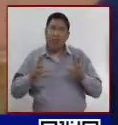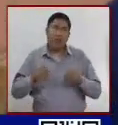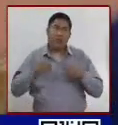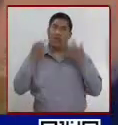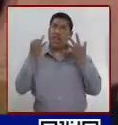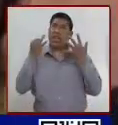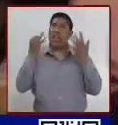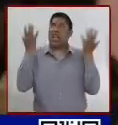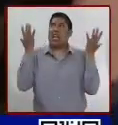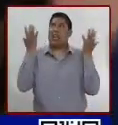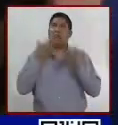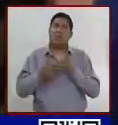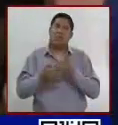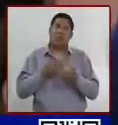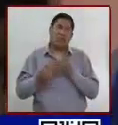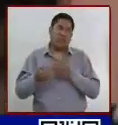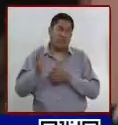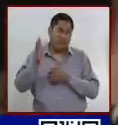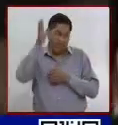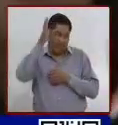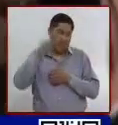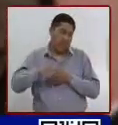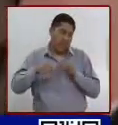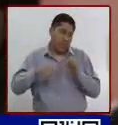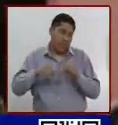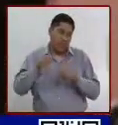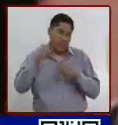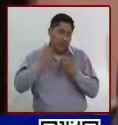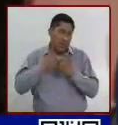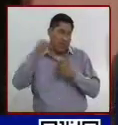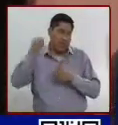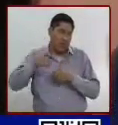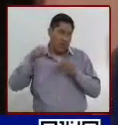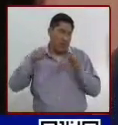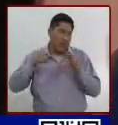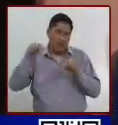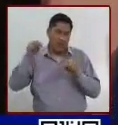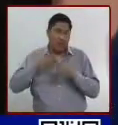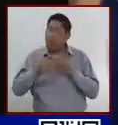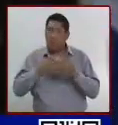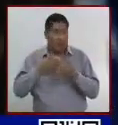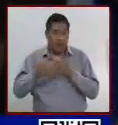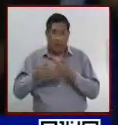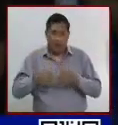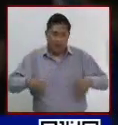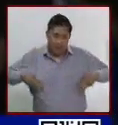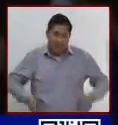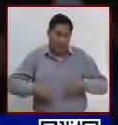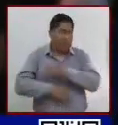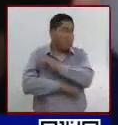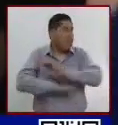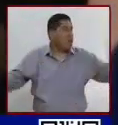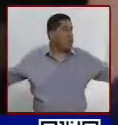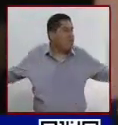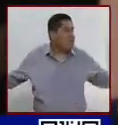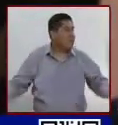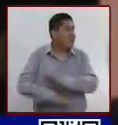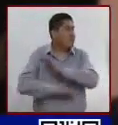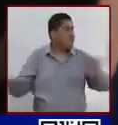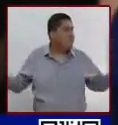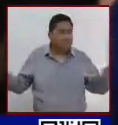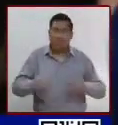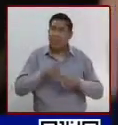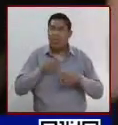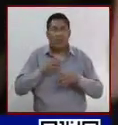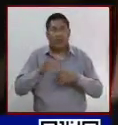tengo 7, no me importa si su papá dice sí o mi pareja dice no, no sé, no me importa. Y me echó a ligar, la verdad. El doctor, yo le dije, todo, lígueme.